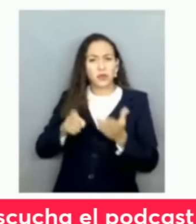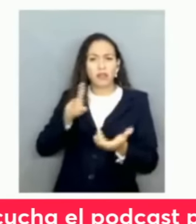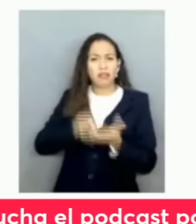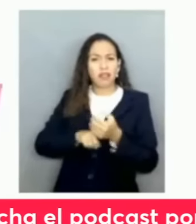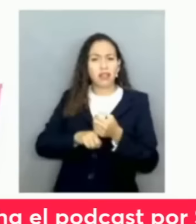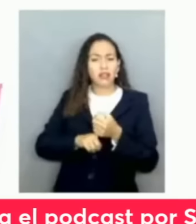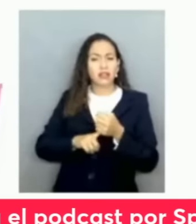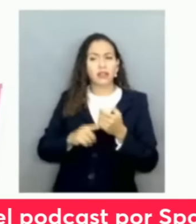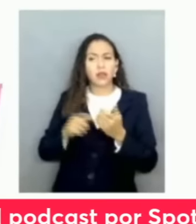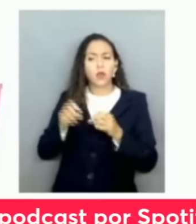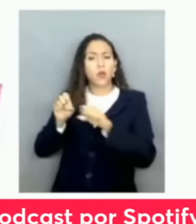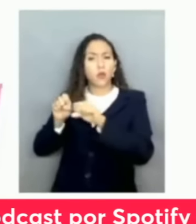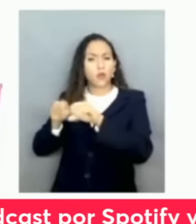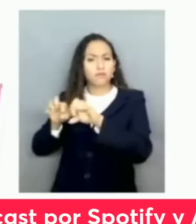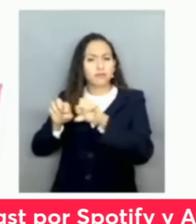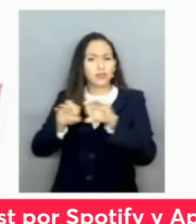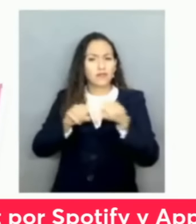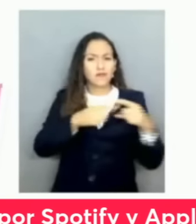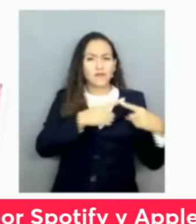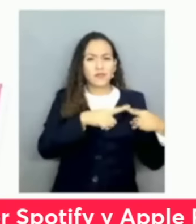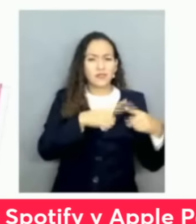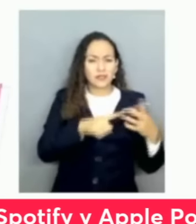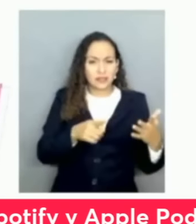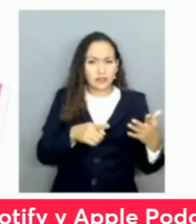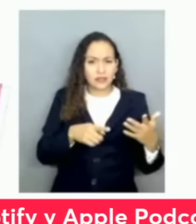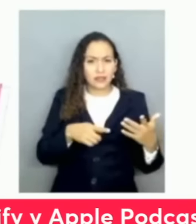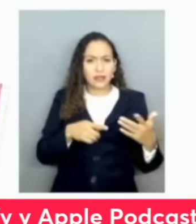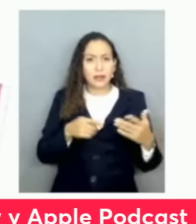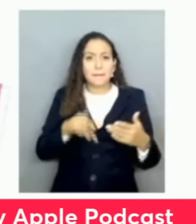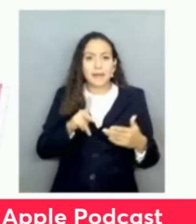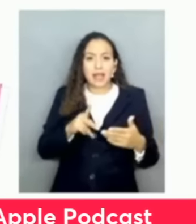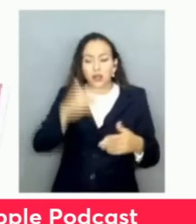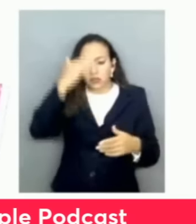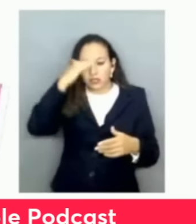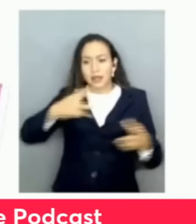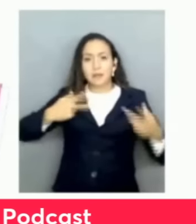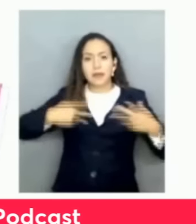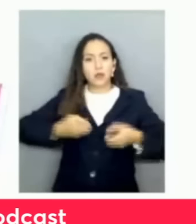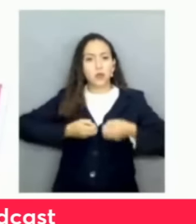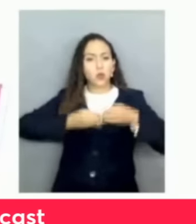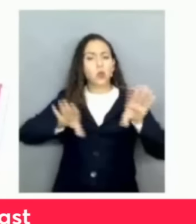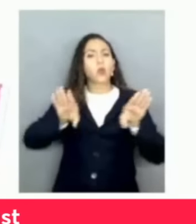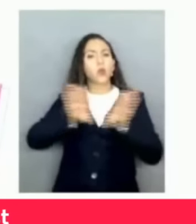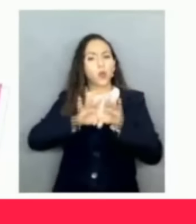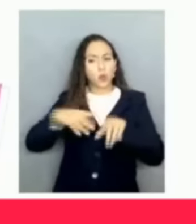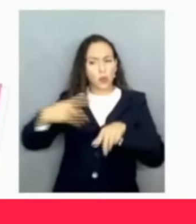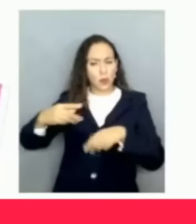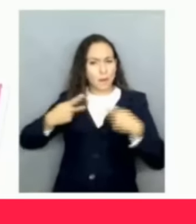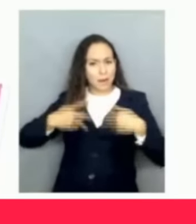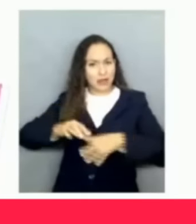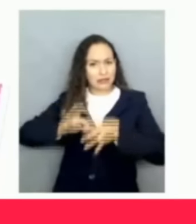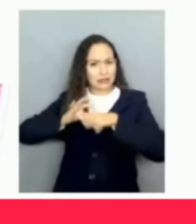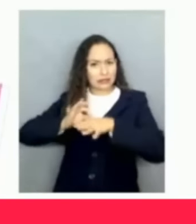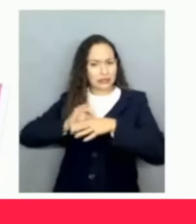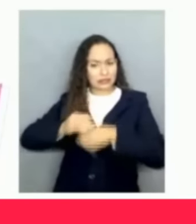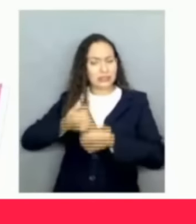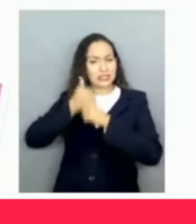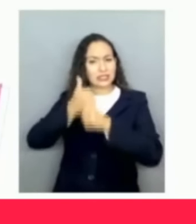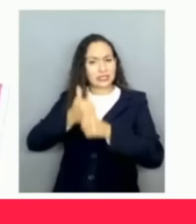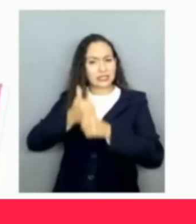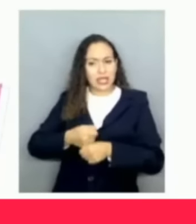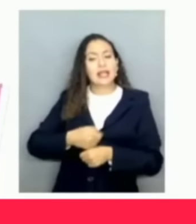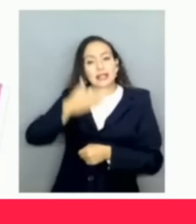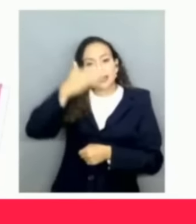y Justicia pero desde la óptica y la experiencia de las personas que